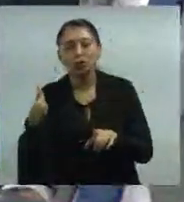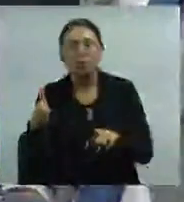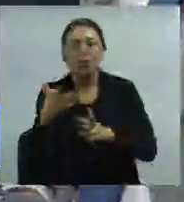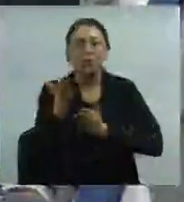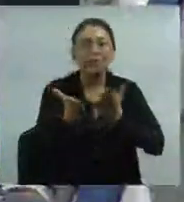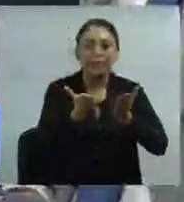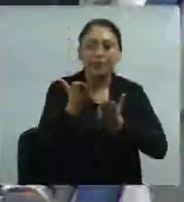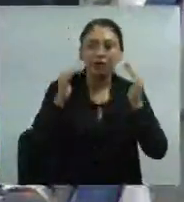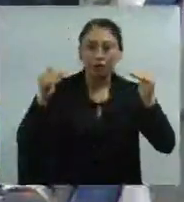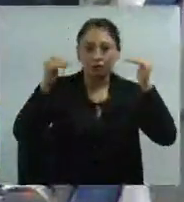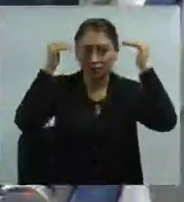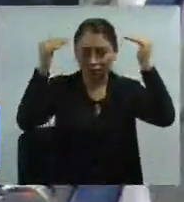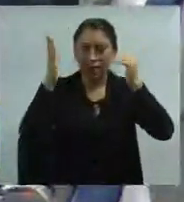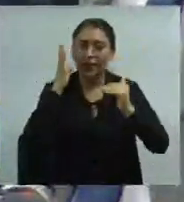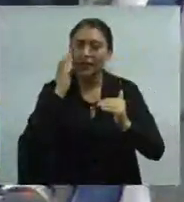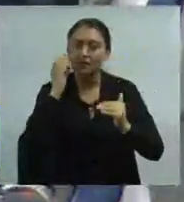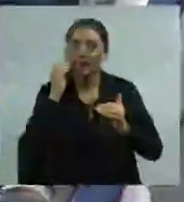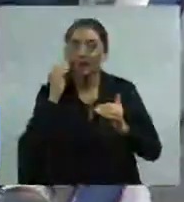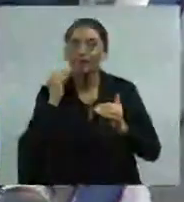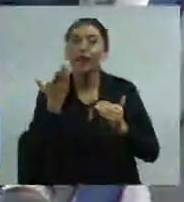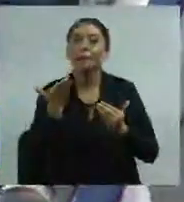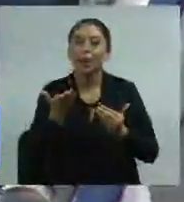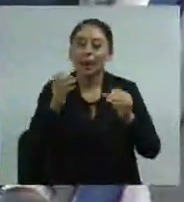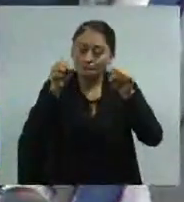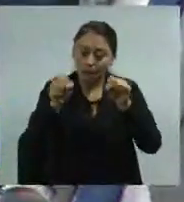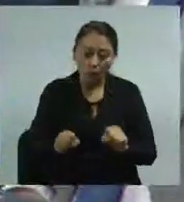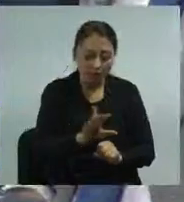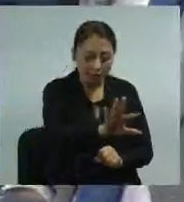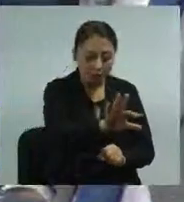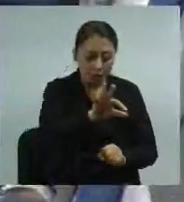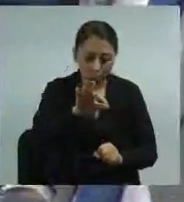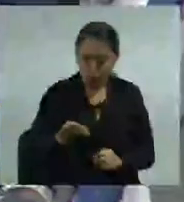experiencia, para poderlos poner al servicio